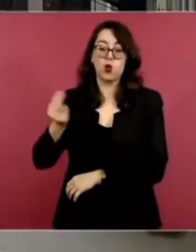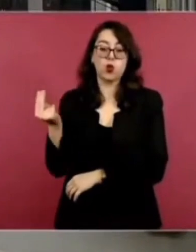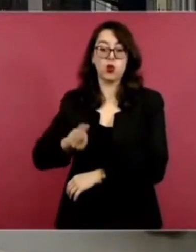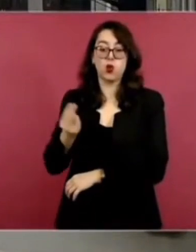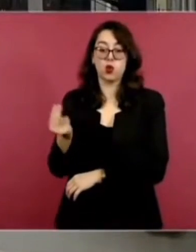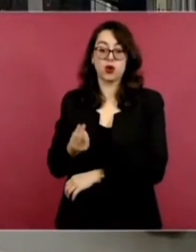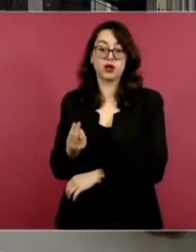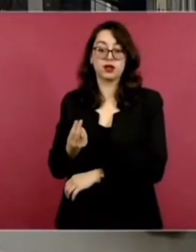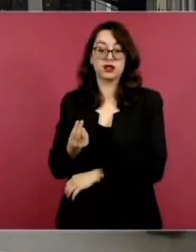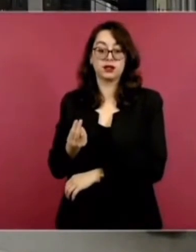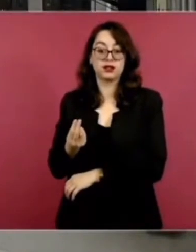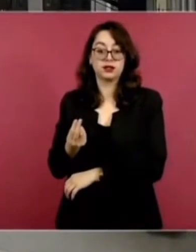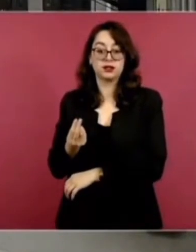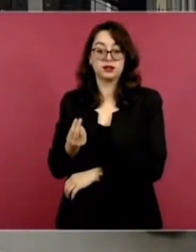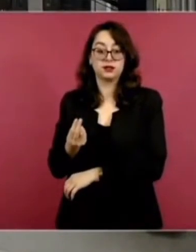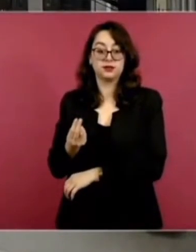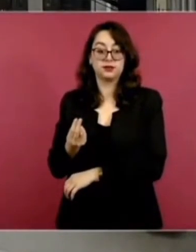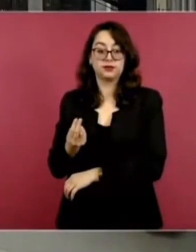más cuando